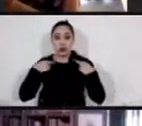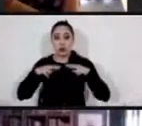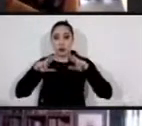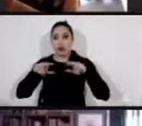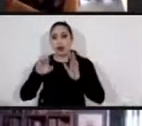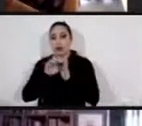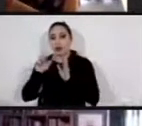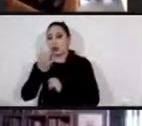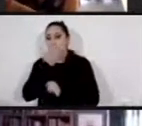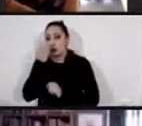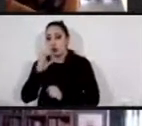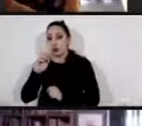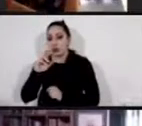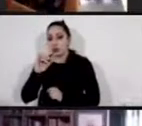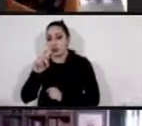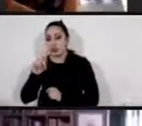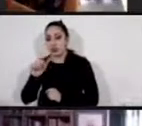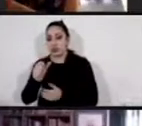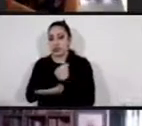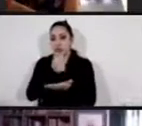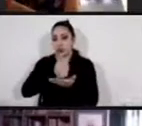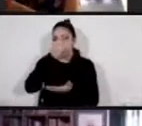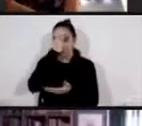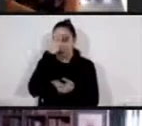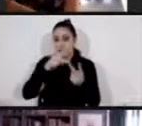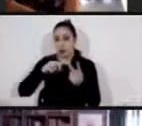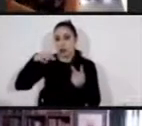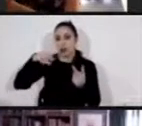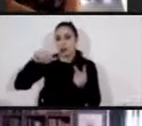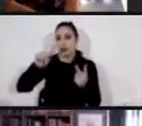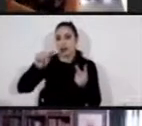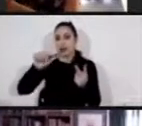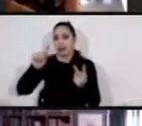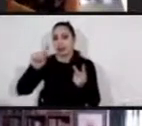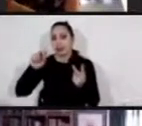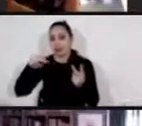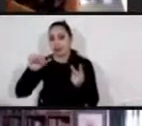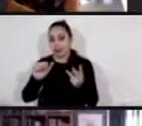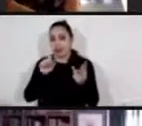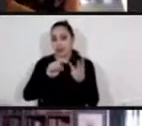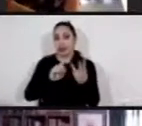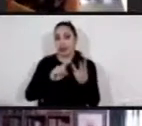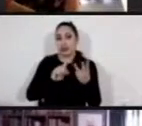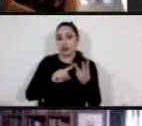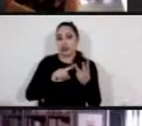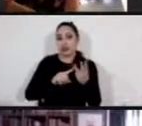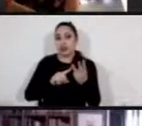de Cronistas de la Ciudad de México, la Matatena Asociación Civil